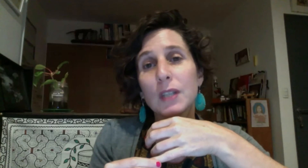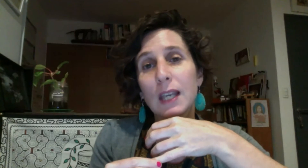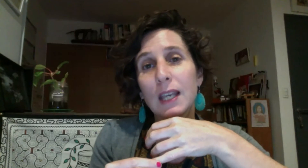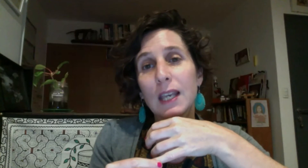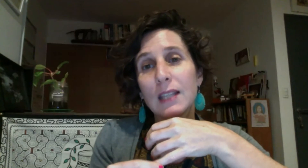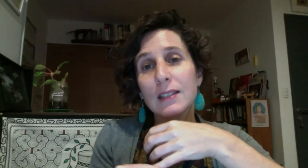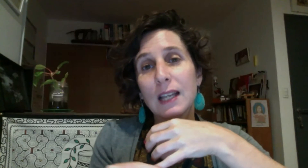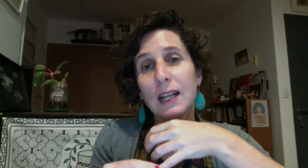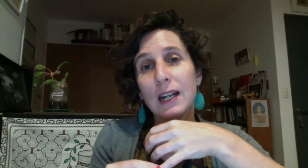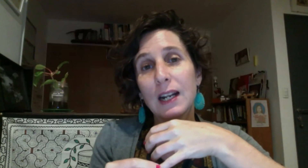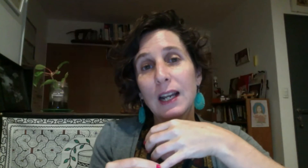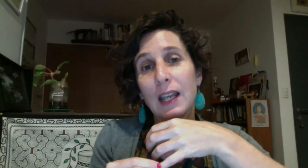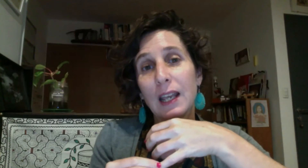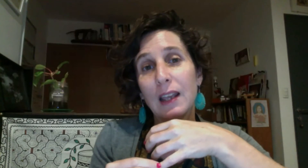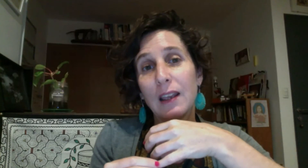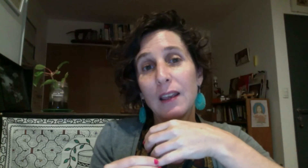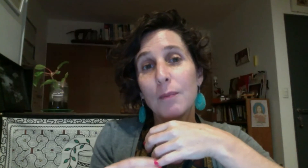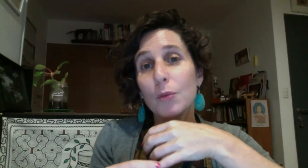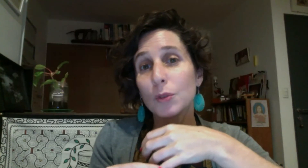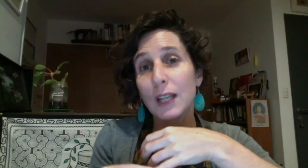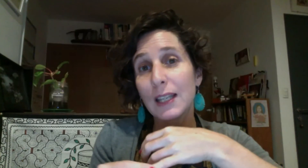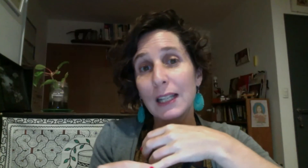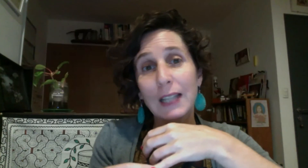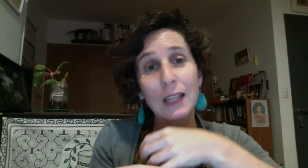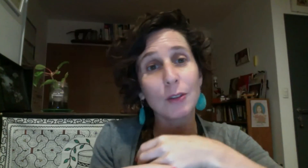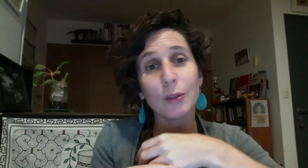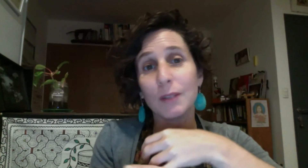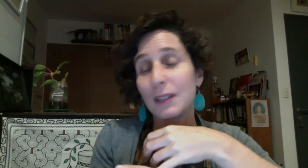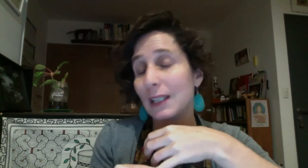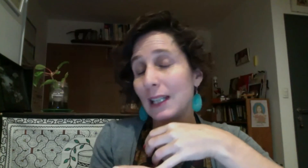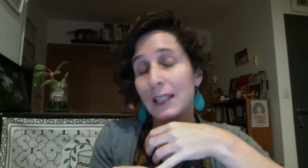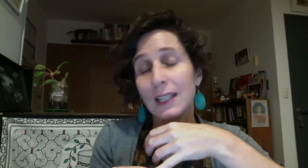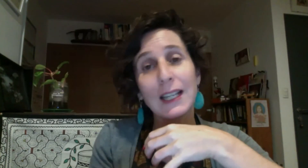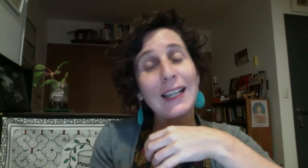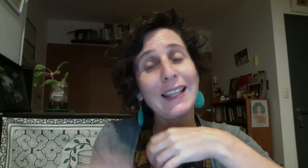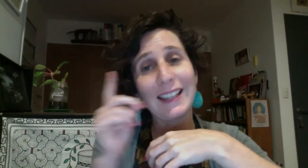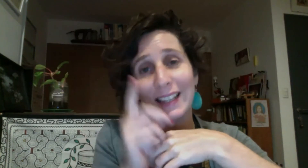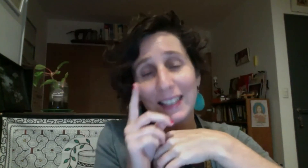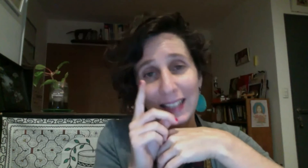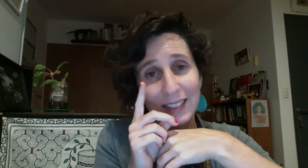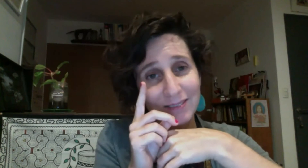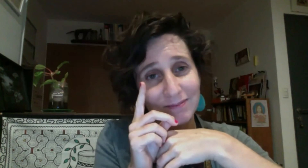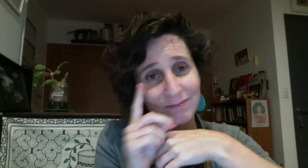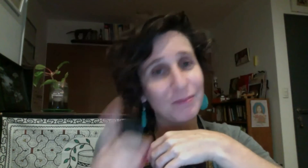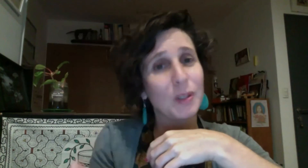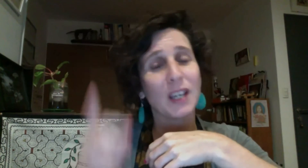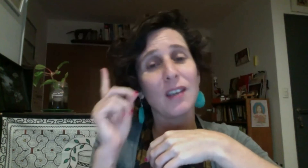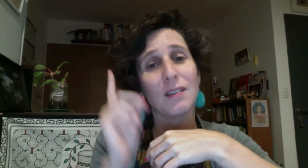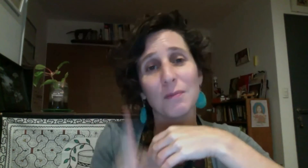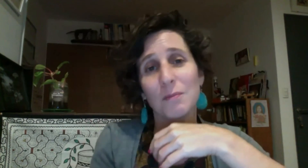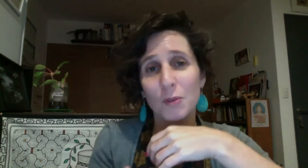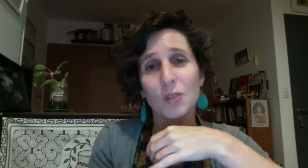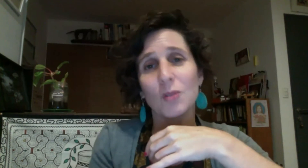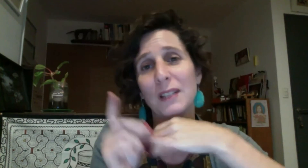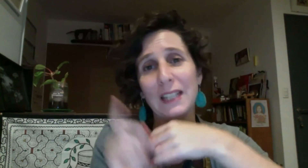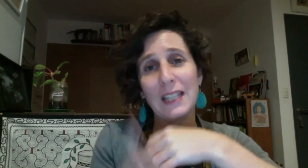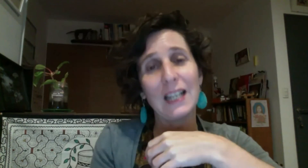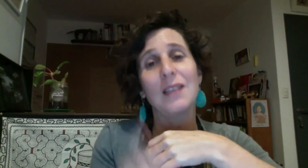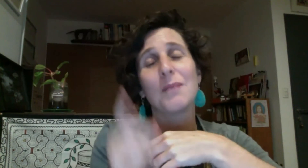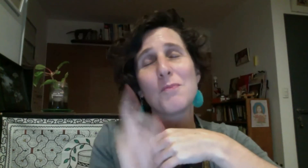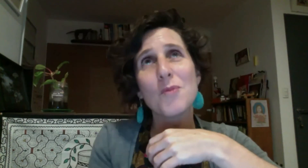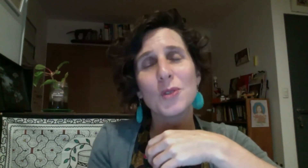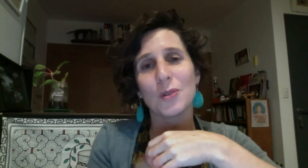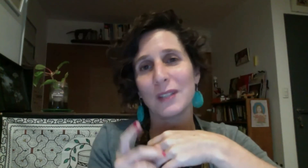tenemos que estar en busca y al tanto de material digital de calidad, porque hay mucho